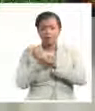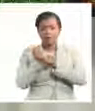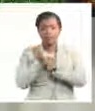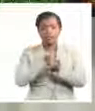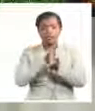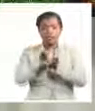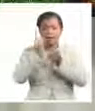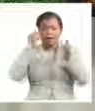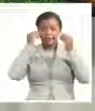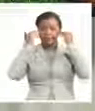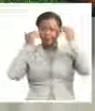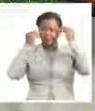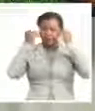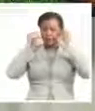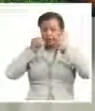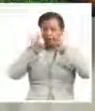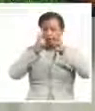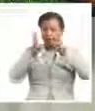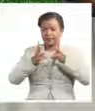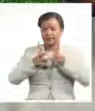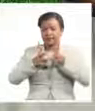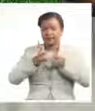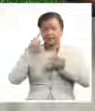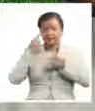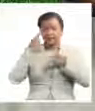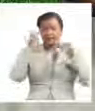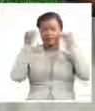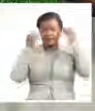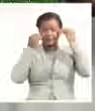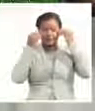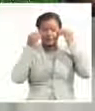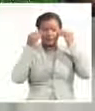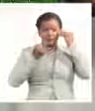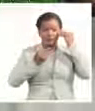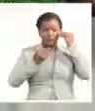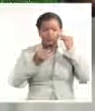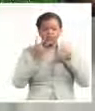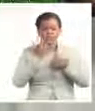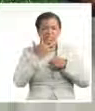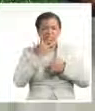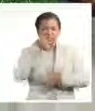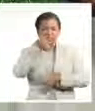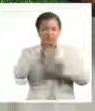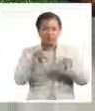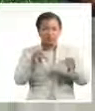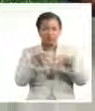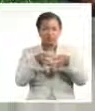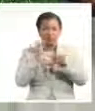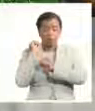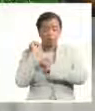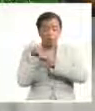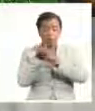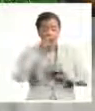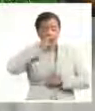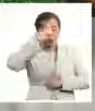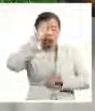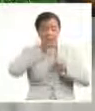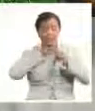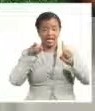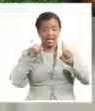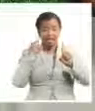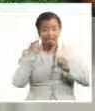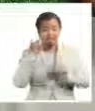Al rojo vivo en las redes sociales y en cualquier espacio físico donde se hable de pelota en Cuba sobre este tema